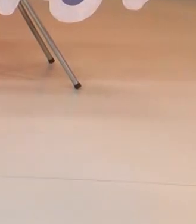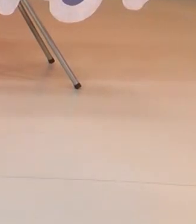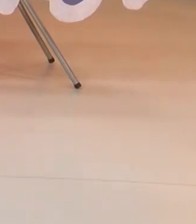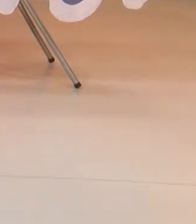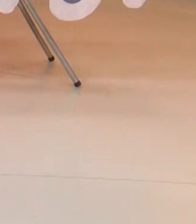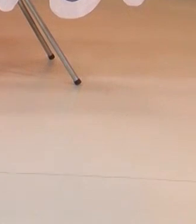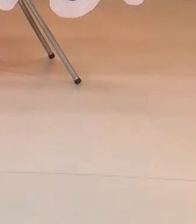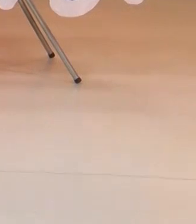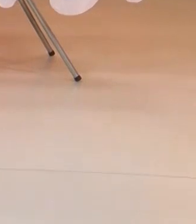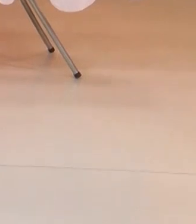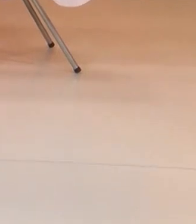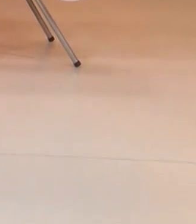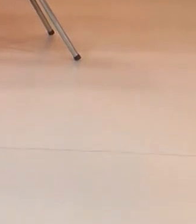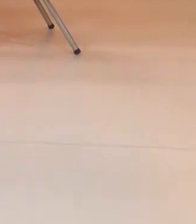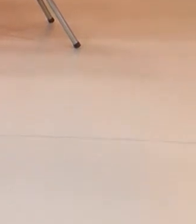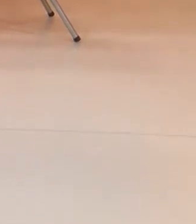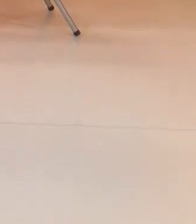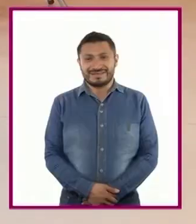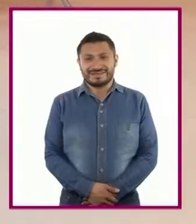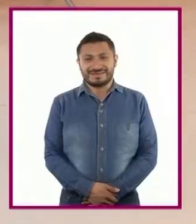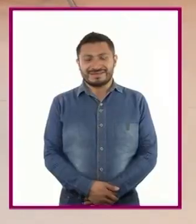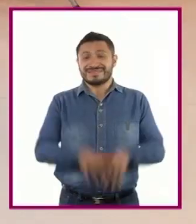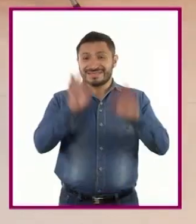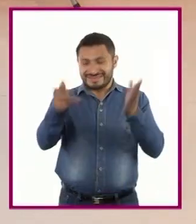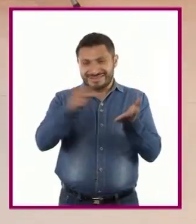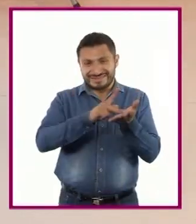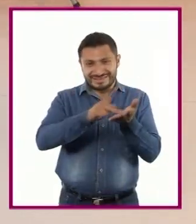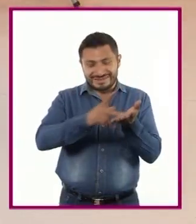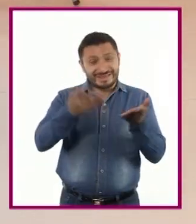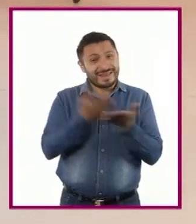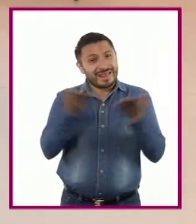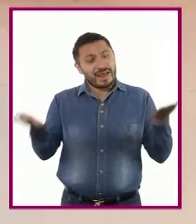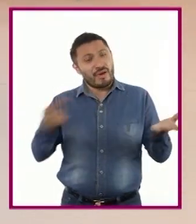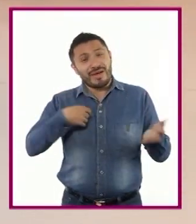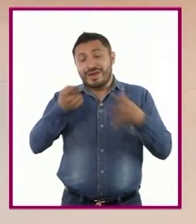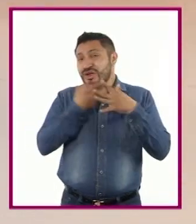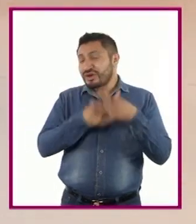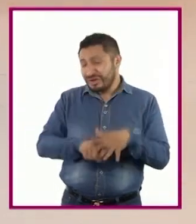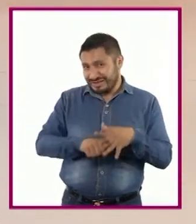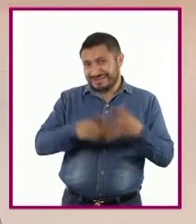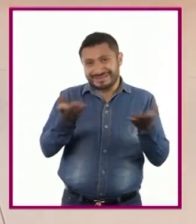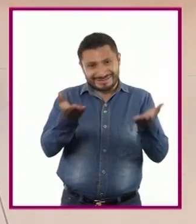Pues mira, ya traje mis plumones y pues voy a empezar.